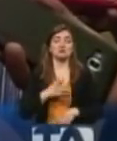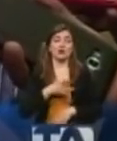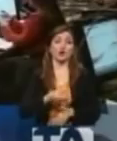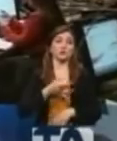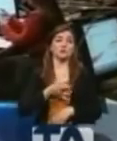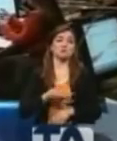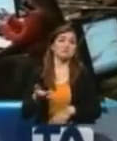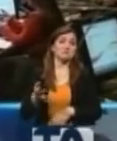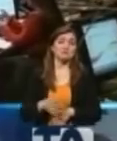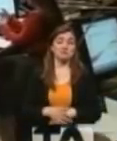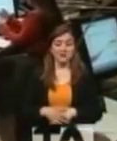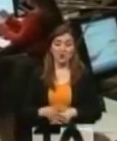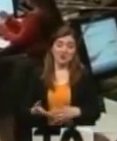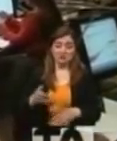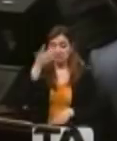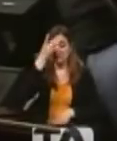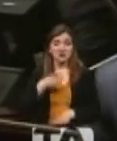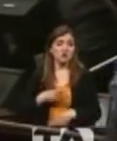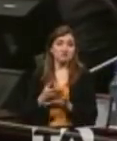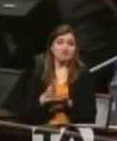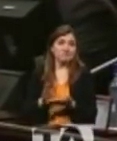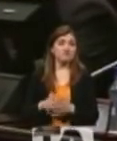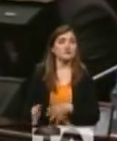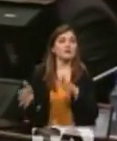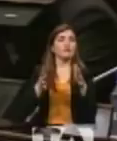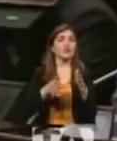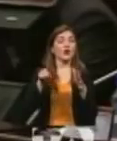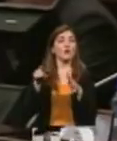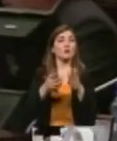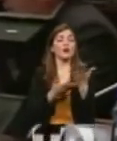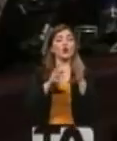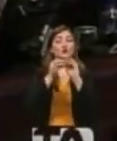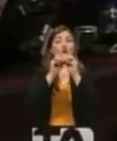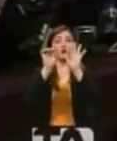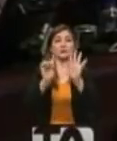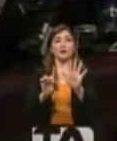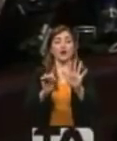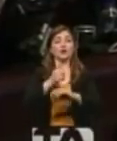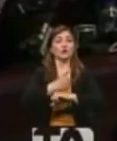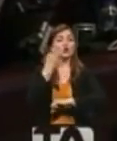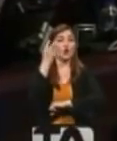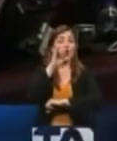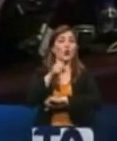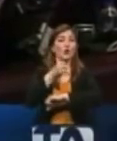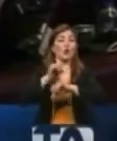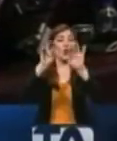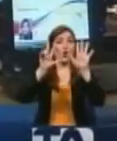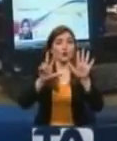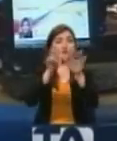en el alma. Según la solicitud del PSC, esperan que las explicaciones de las dos autoridades se realicen este jueves 8 de